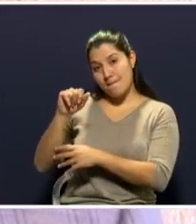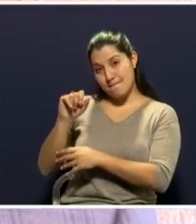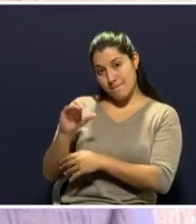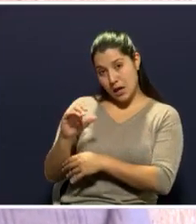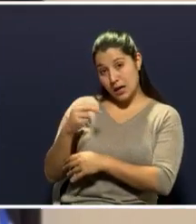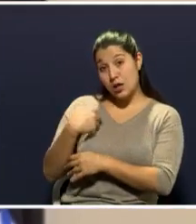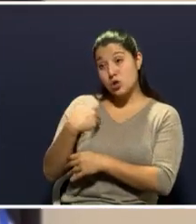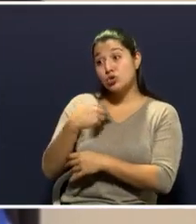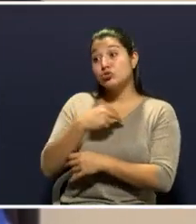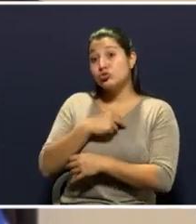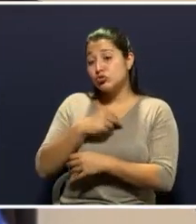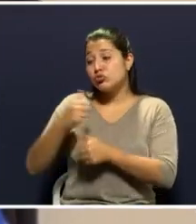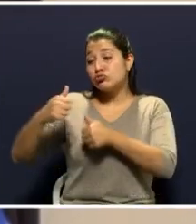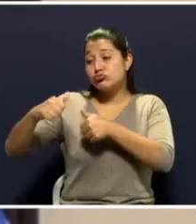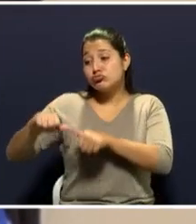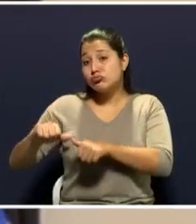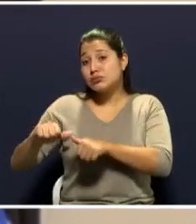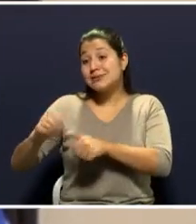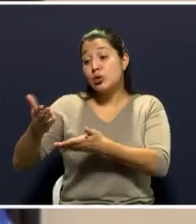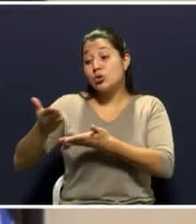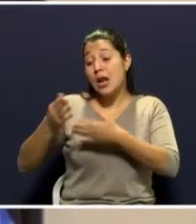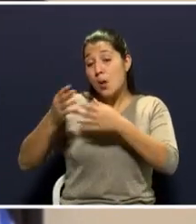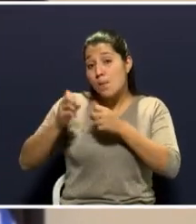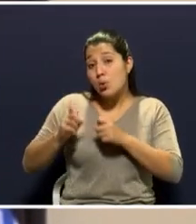Partido Restauración Nacional. ¿Y esperan que así sea?